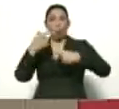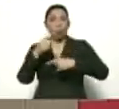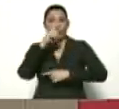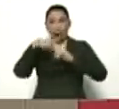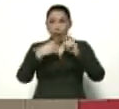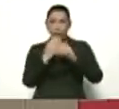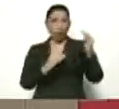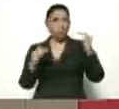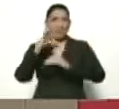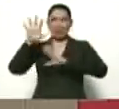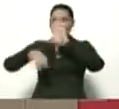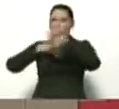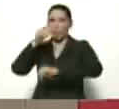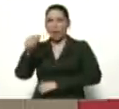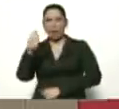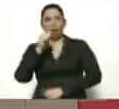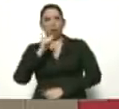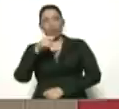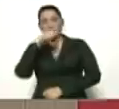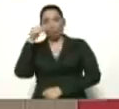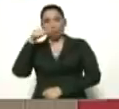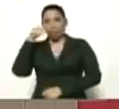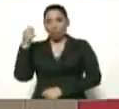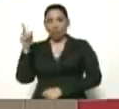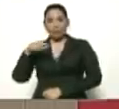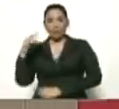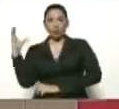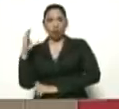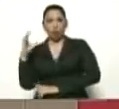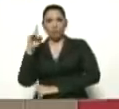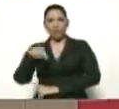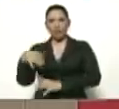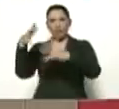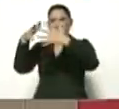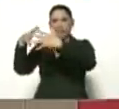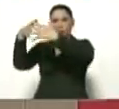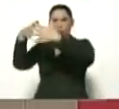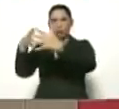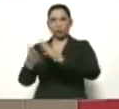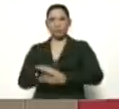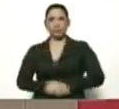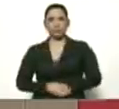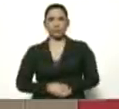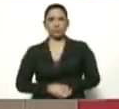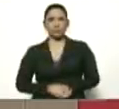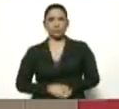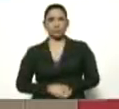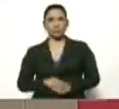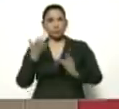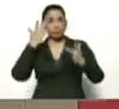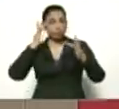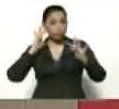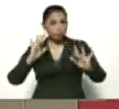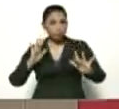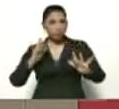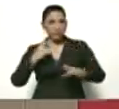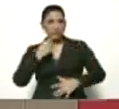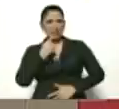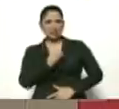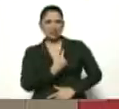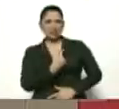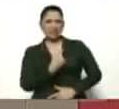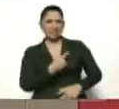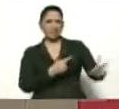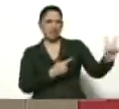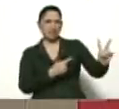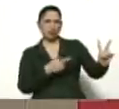la compra y el consumo de cocaína me refiero a colombia y los estados unidos de norteamérica intentan señalar a